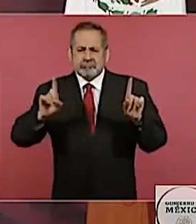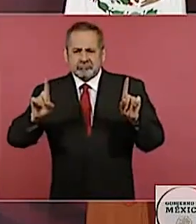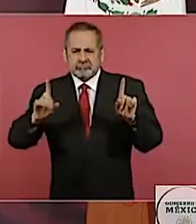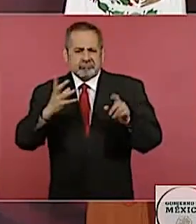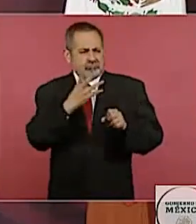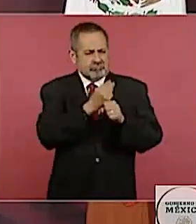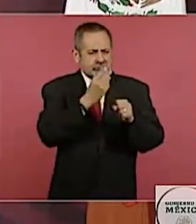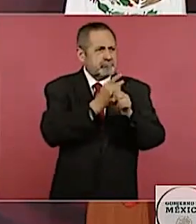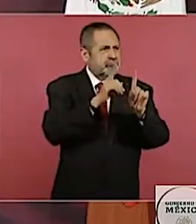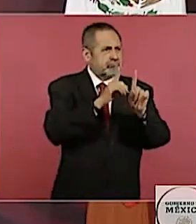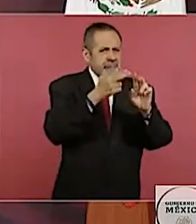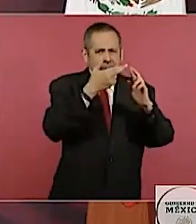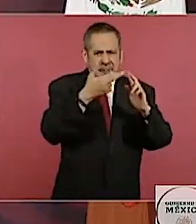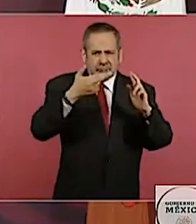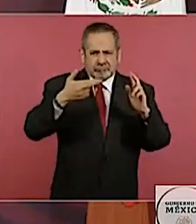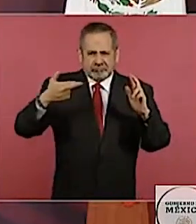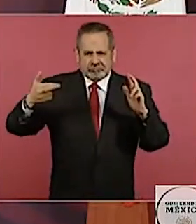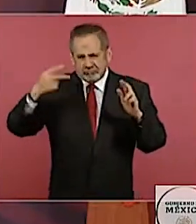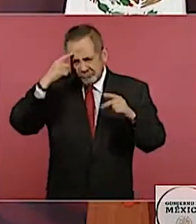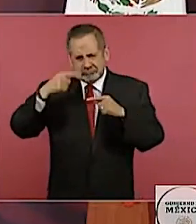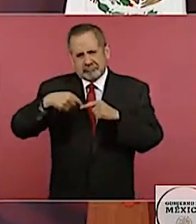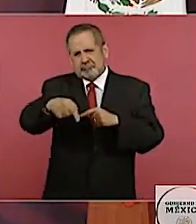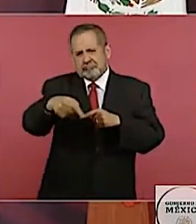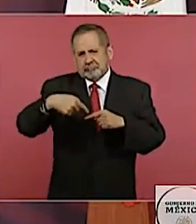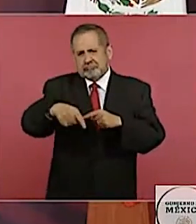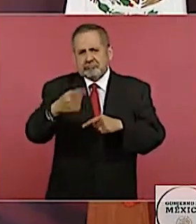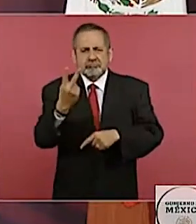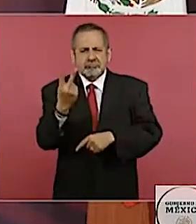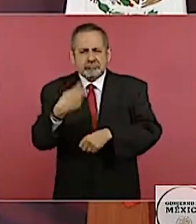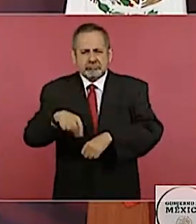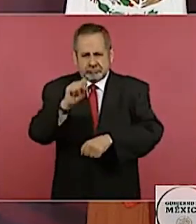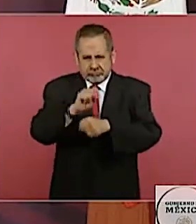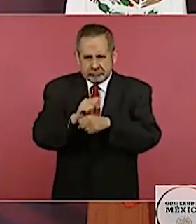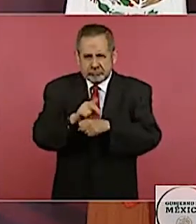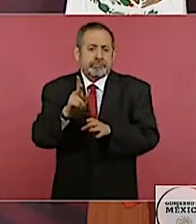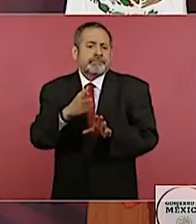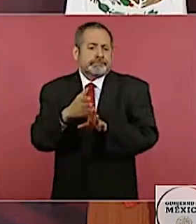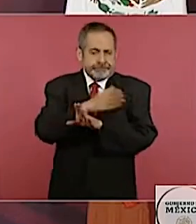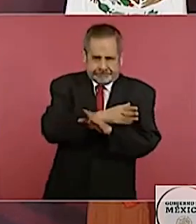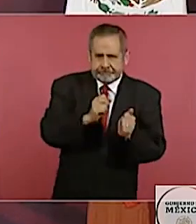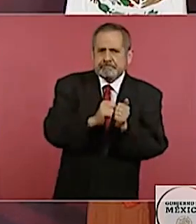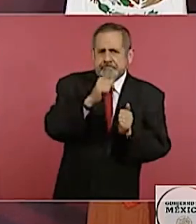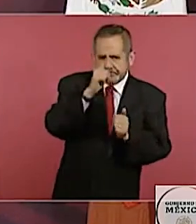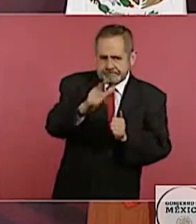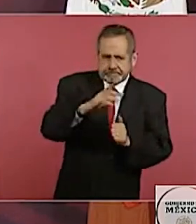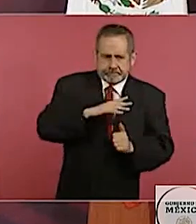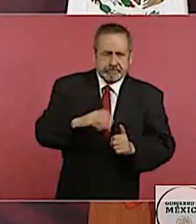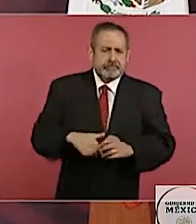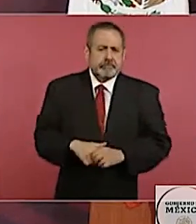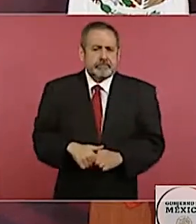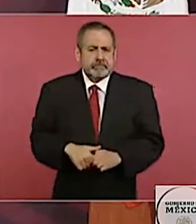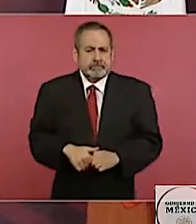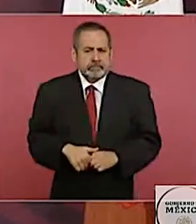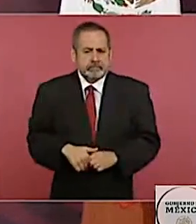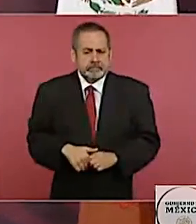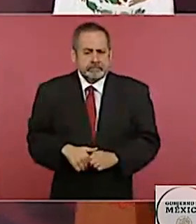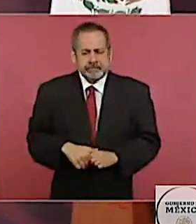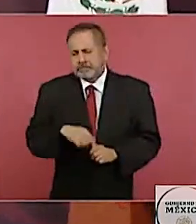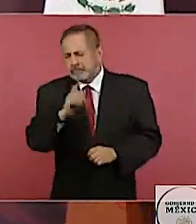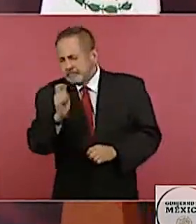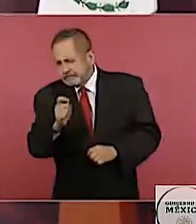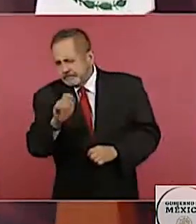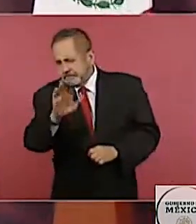sí fácilmente en las próximas dos semanas señor presidente pero ya con servicio eléctrico Sí o sea van a buscar